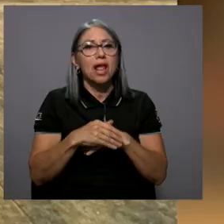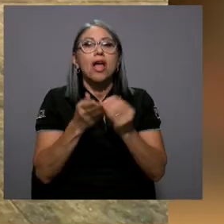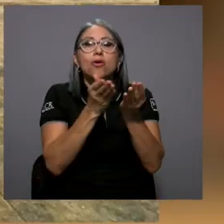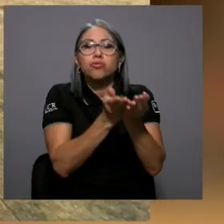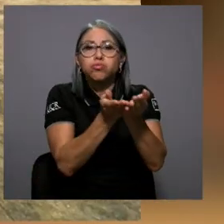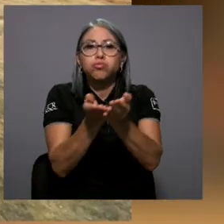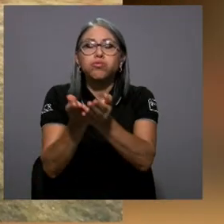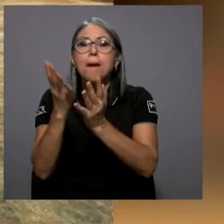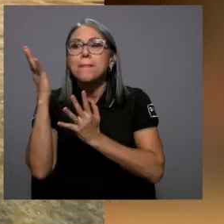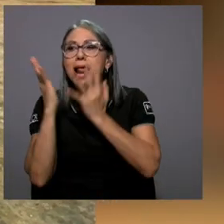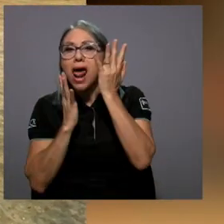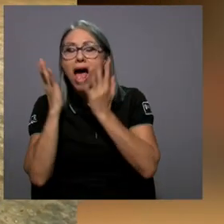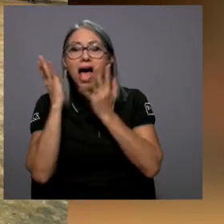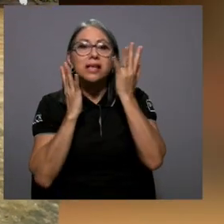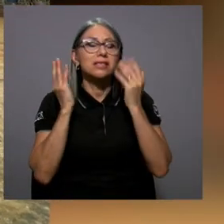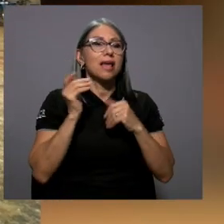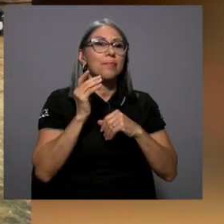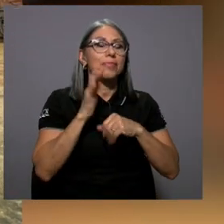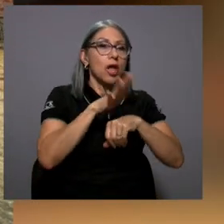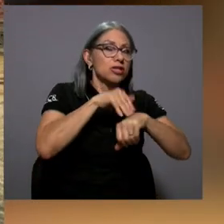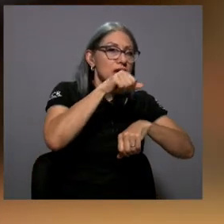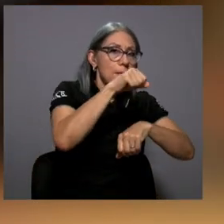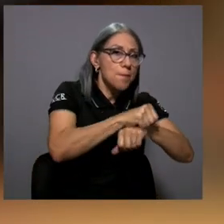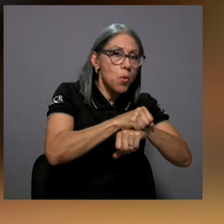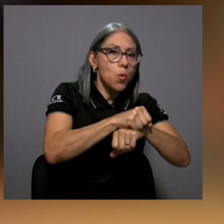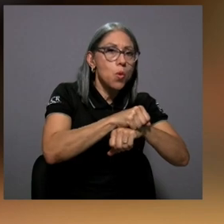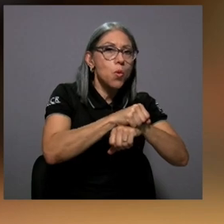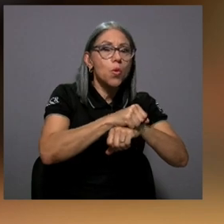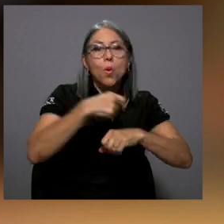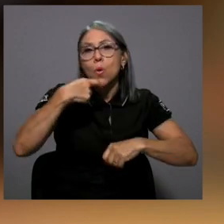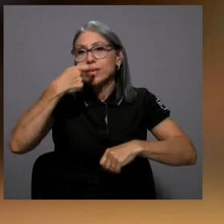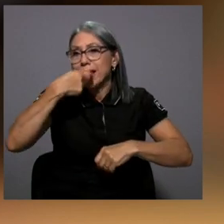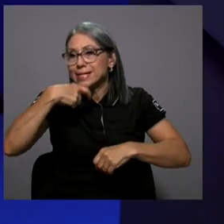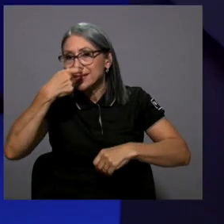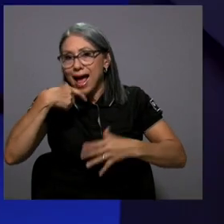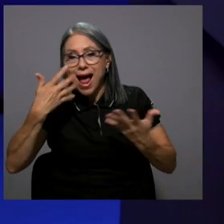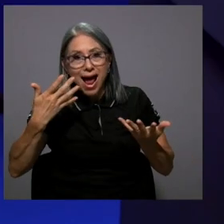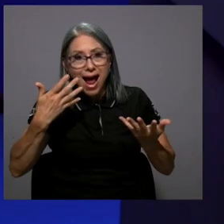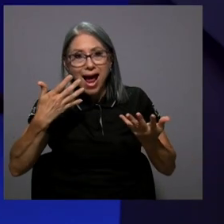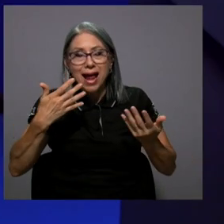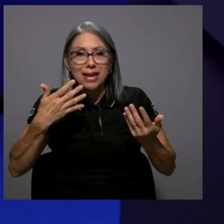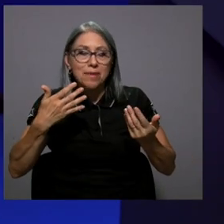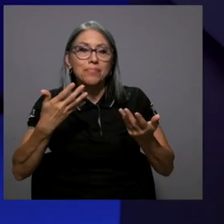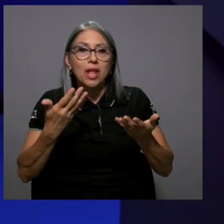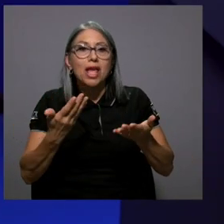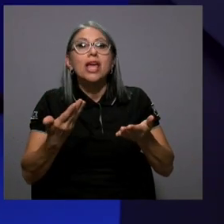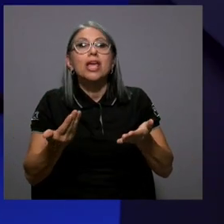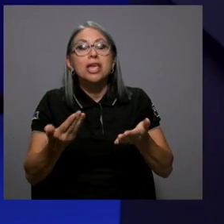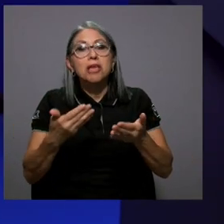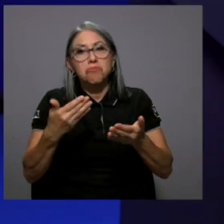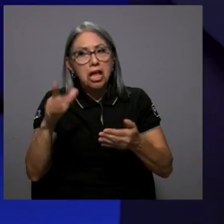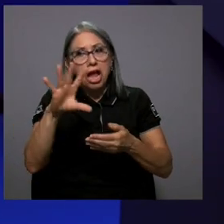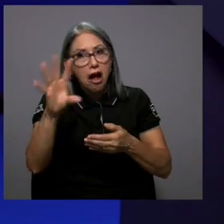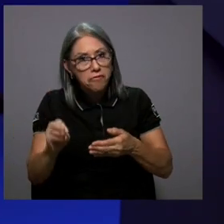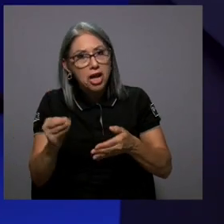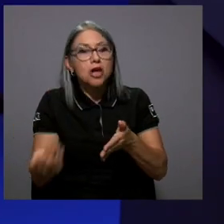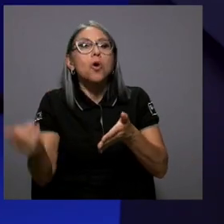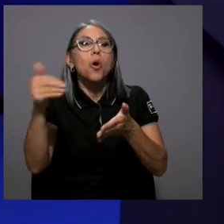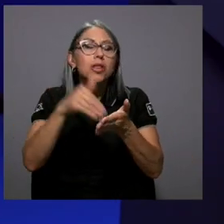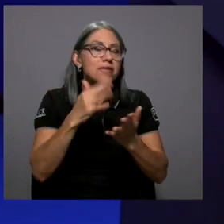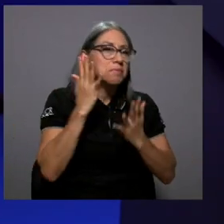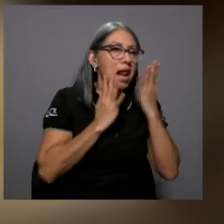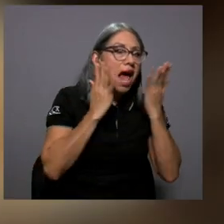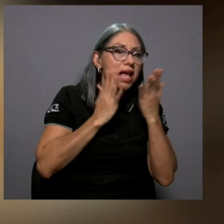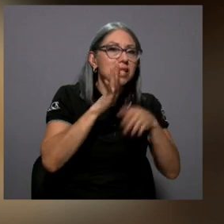Luego íbamos a Malasia, Singapur. Volvimos a Tanzania, igual a África. Y después volvimos a